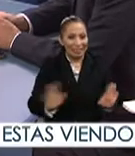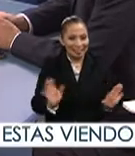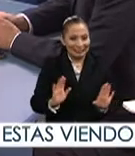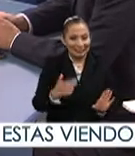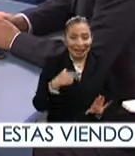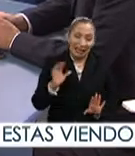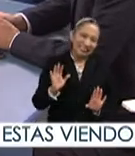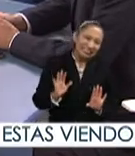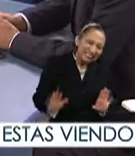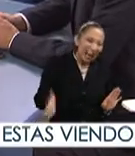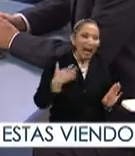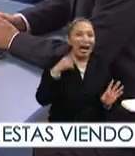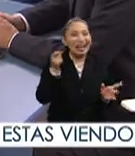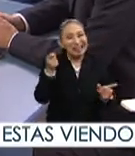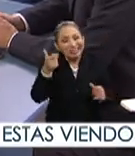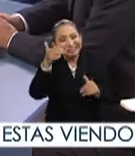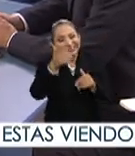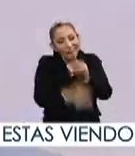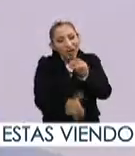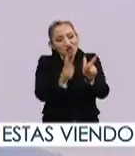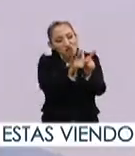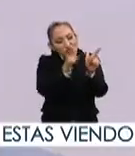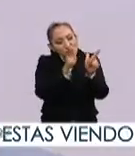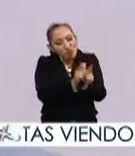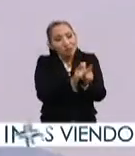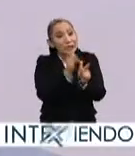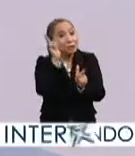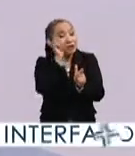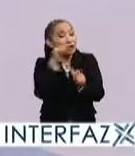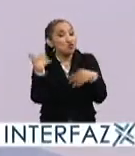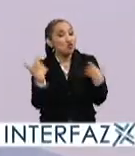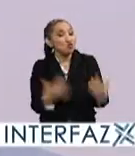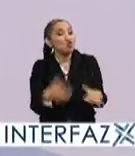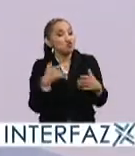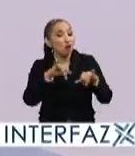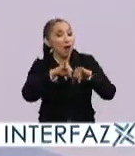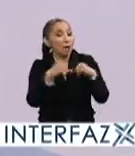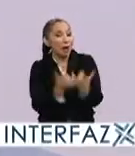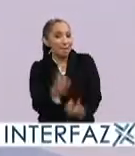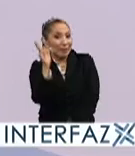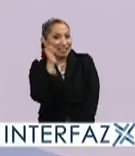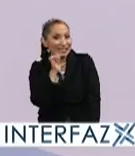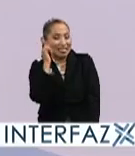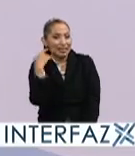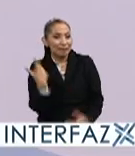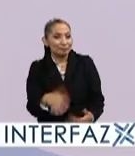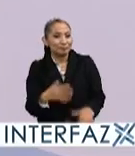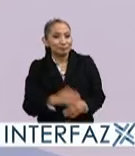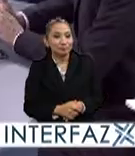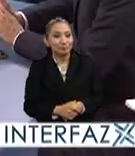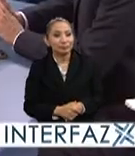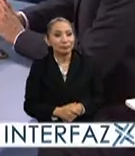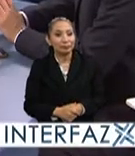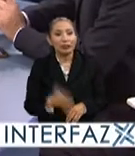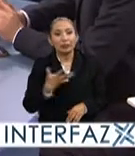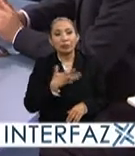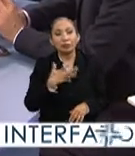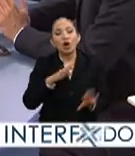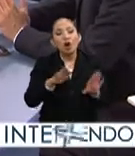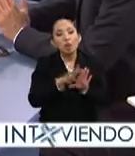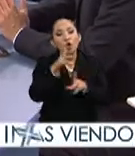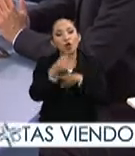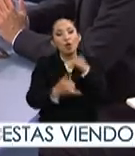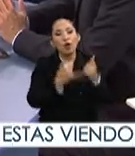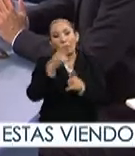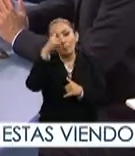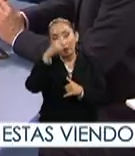bueno, es que ya agoniza la fase de grupos. Y mañana no se diga. De la Copa, ¿no? Mañana no se diga. Mañana todos pintamos de verde. Estaremos diciendo cómo va el partido